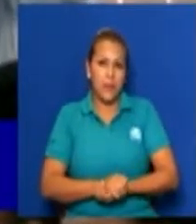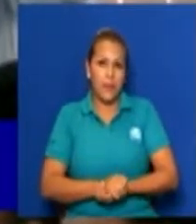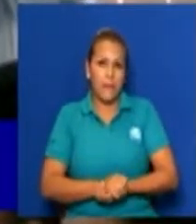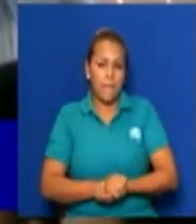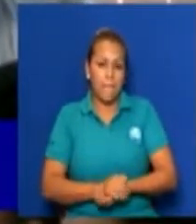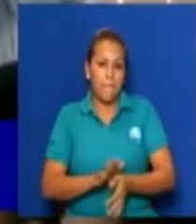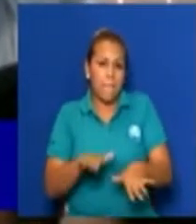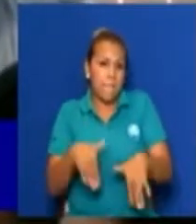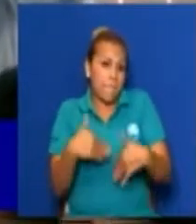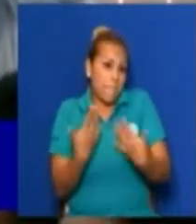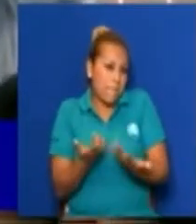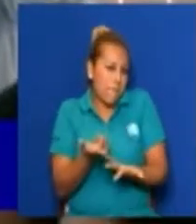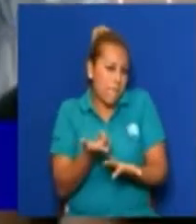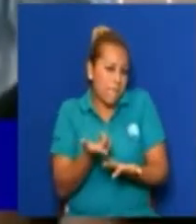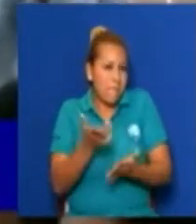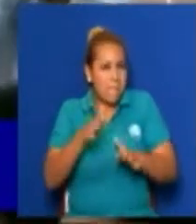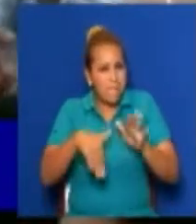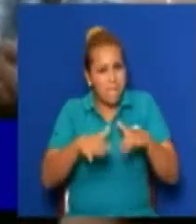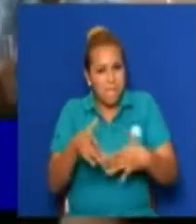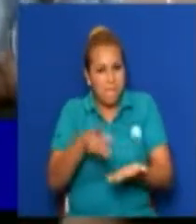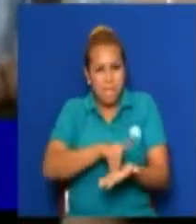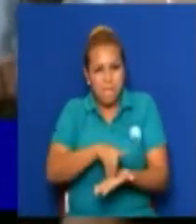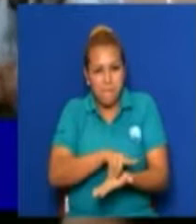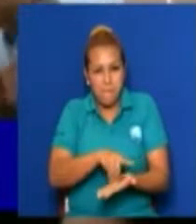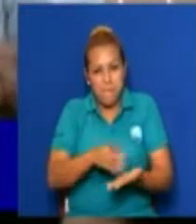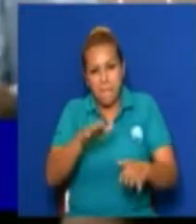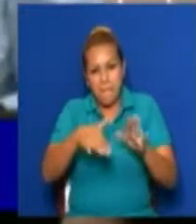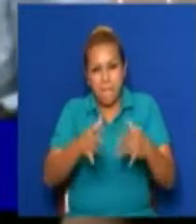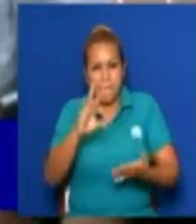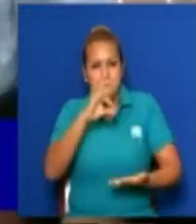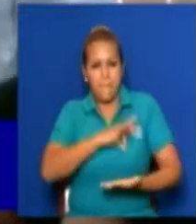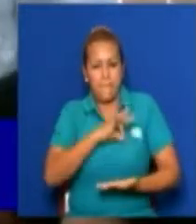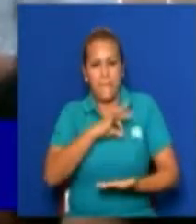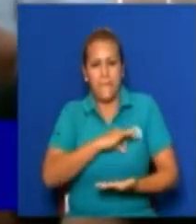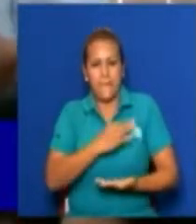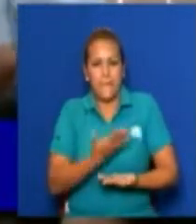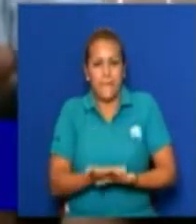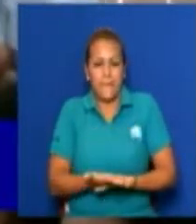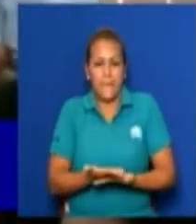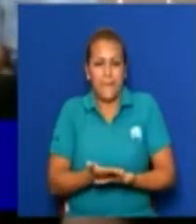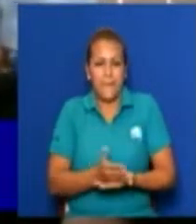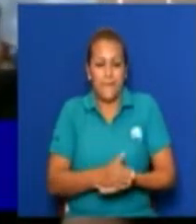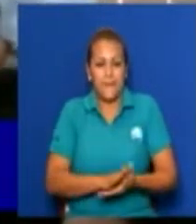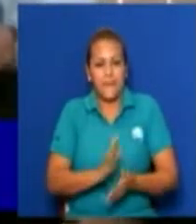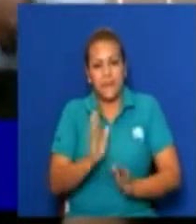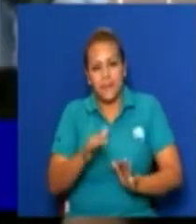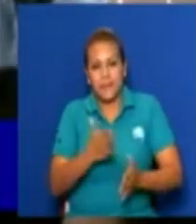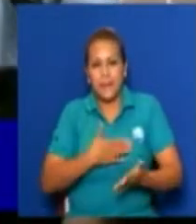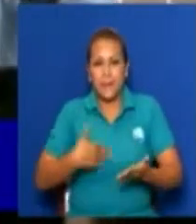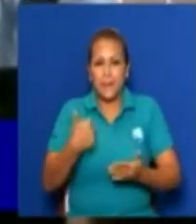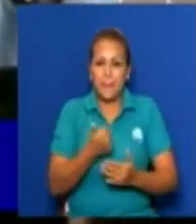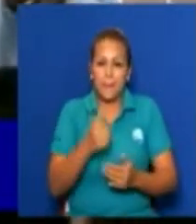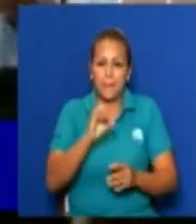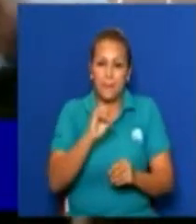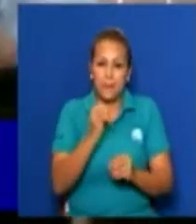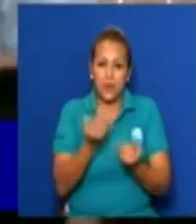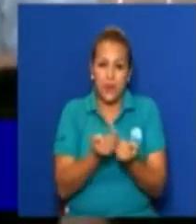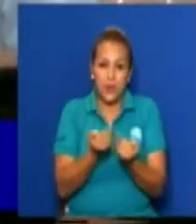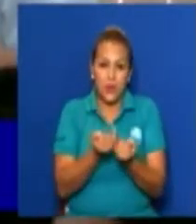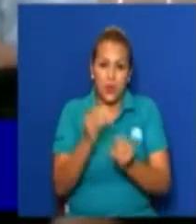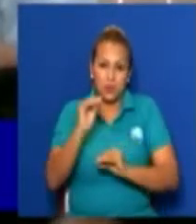Es innegable que en la medida en que los salarios mejoran, se dinamiza la economía.